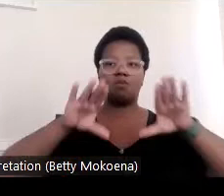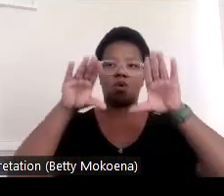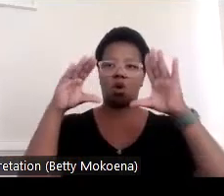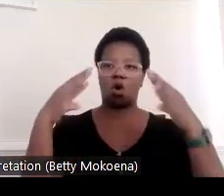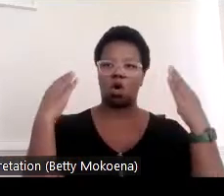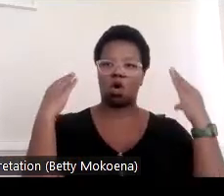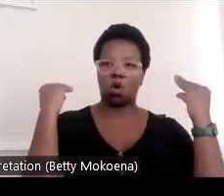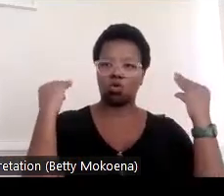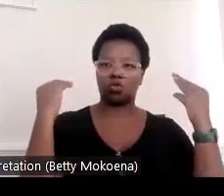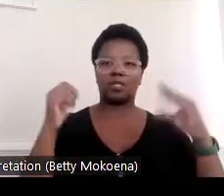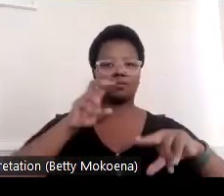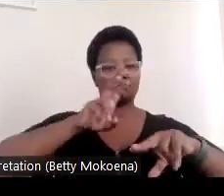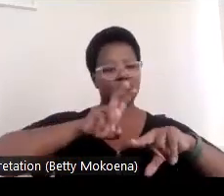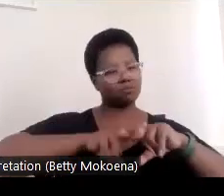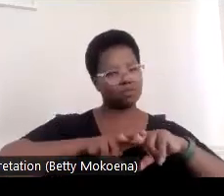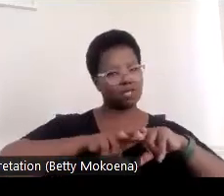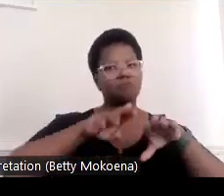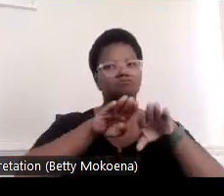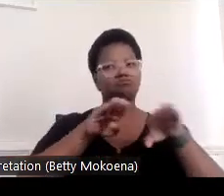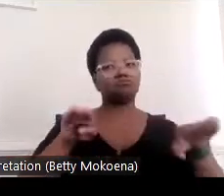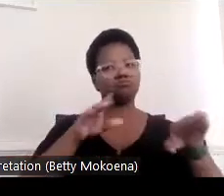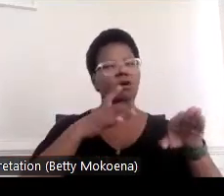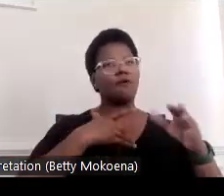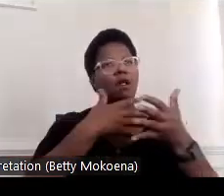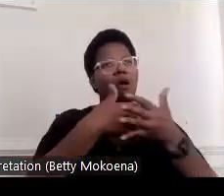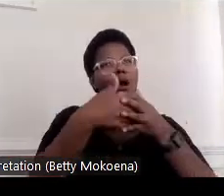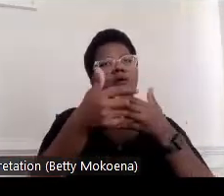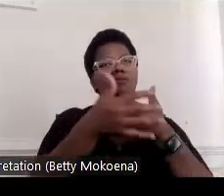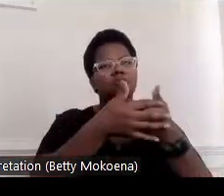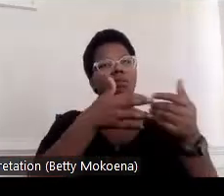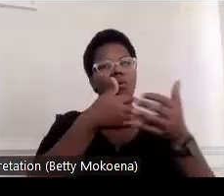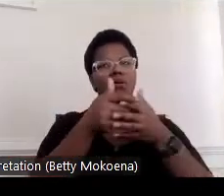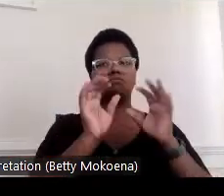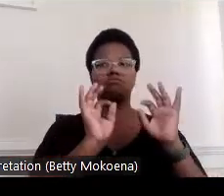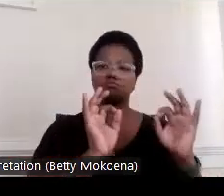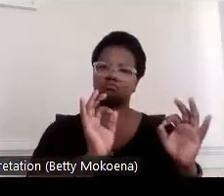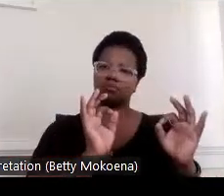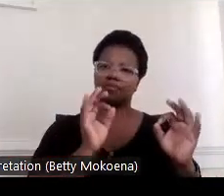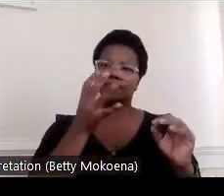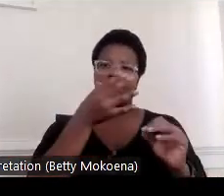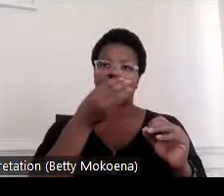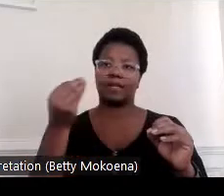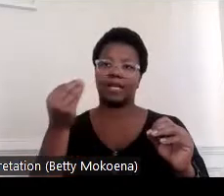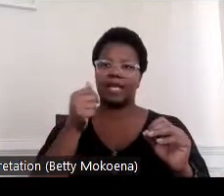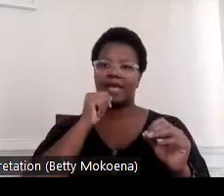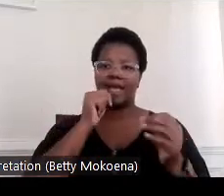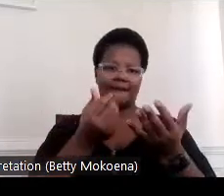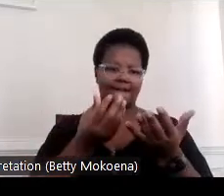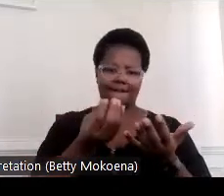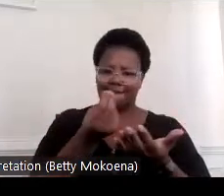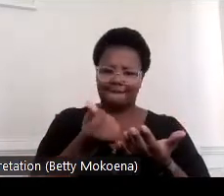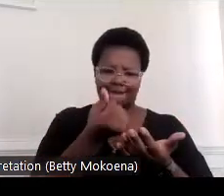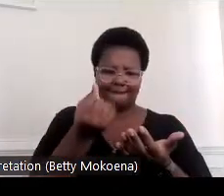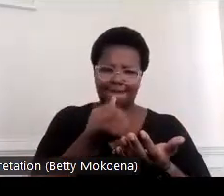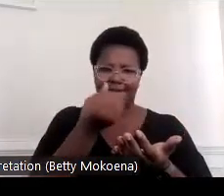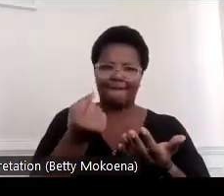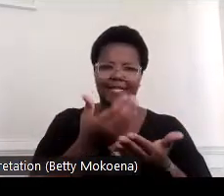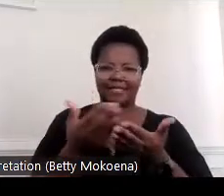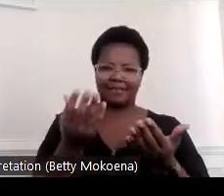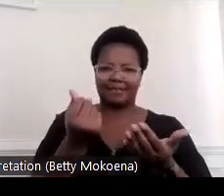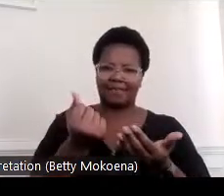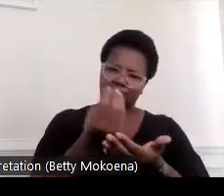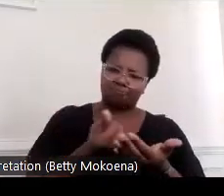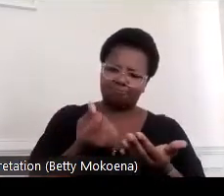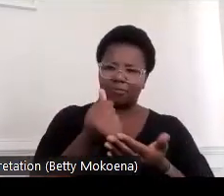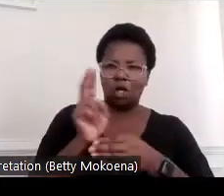de él y él estaba verdad acosadito Ahí me piso un lugar que le gustaba él está bastante confortable estaba usando